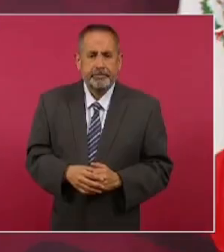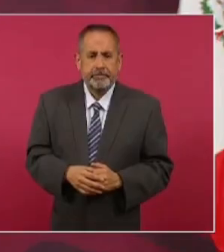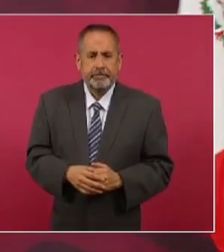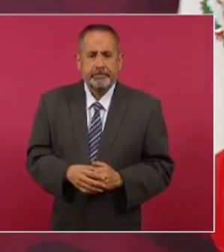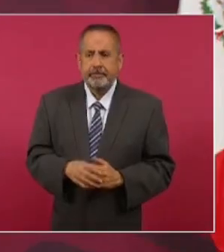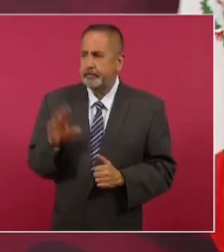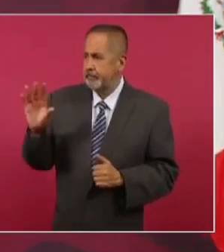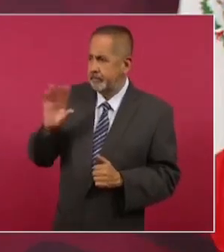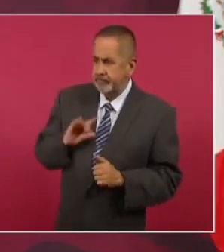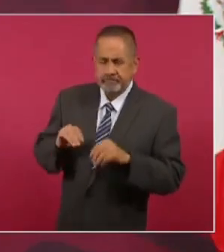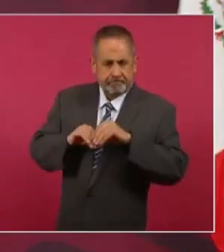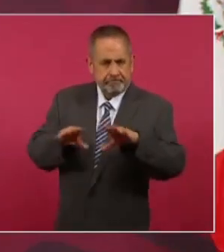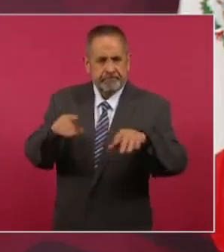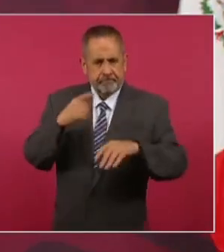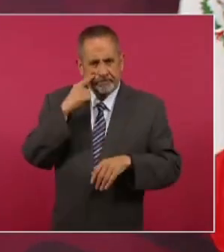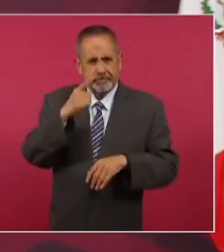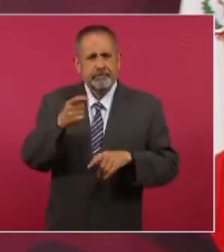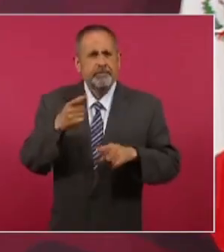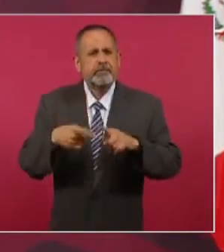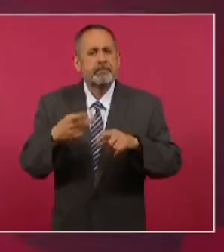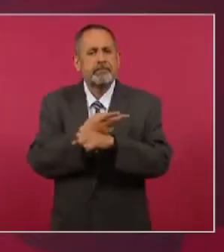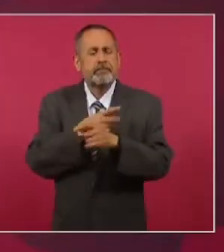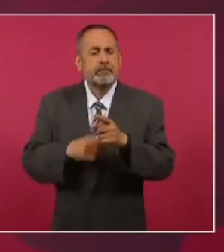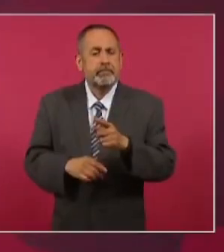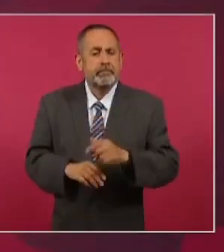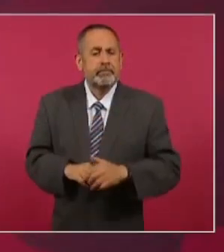transmitir lo que nos